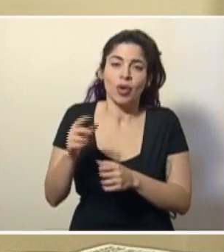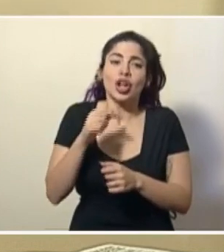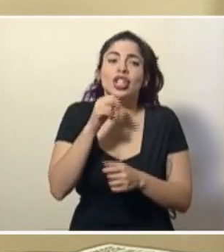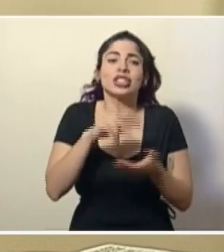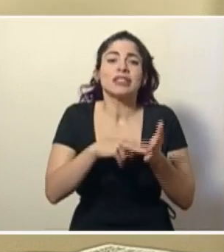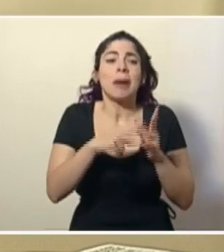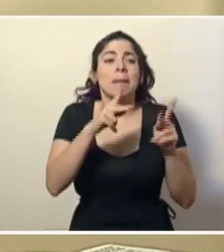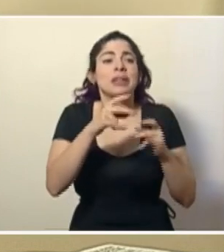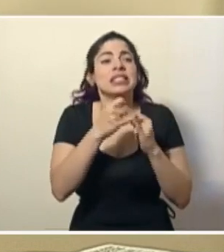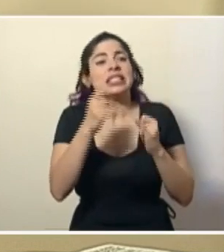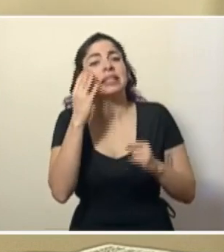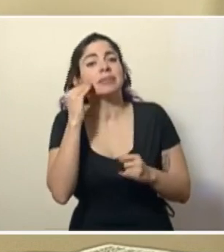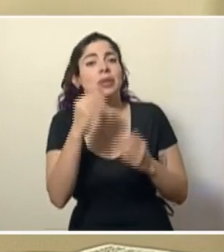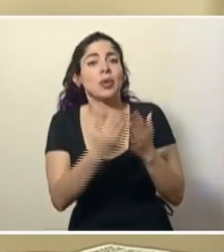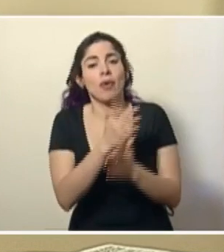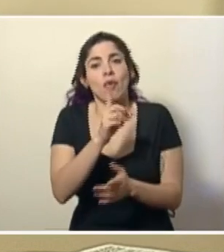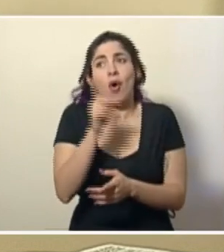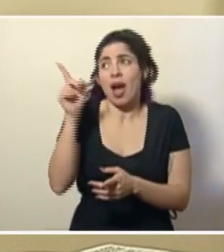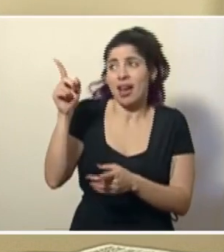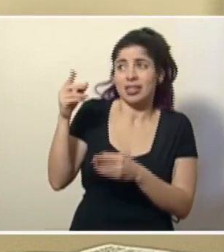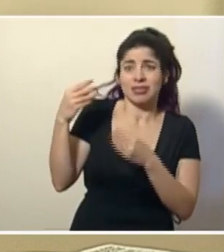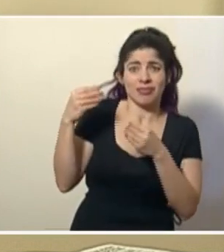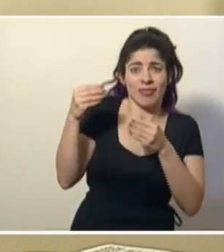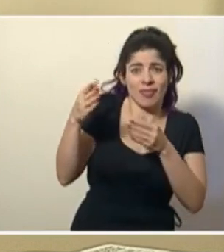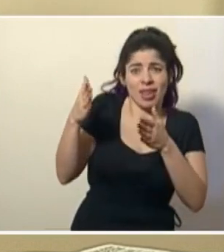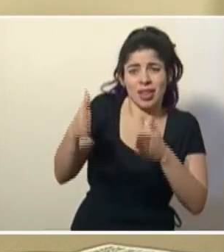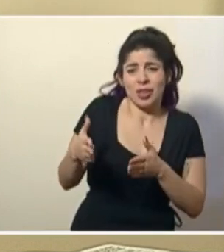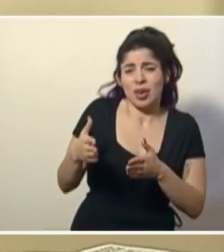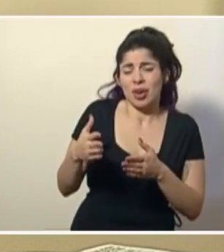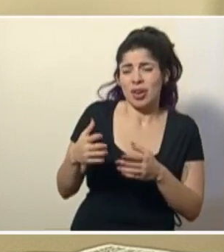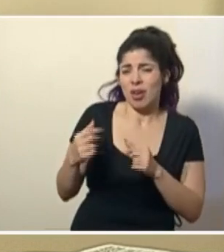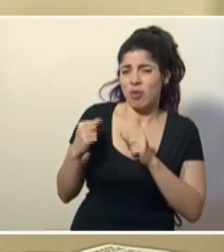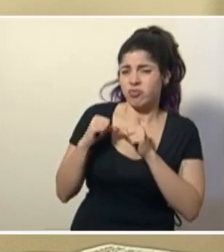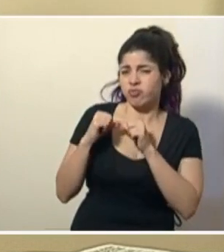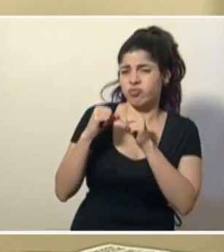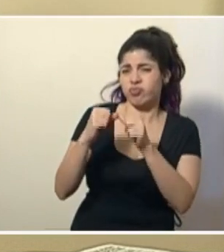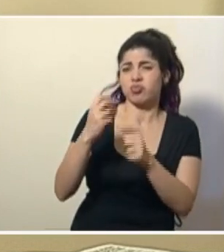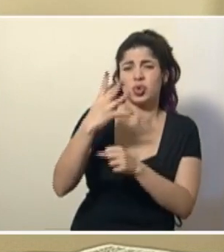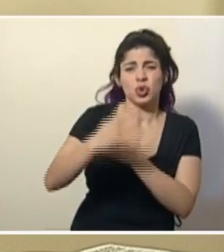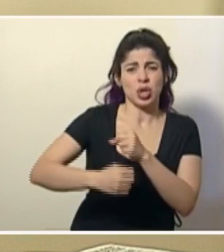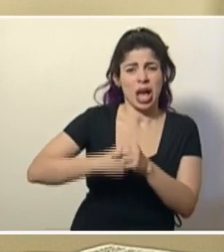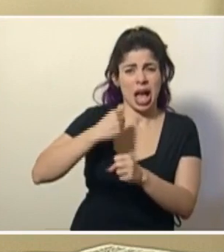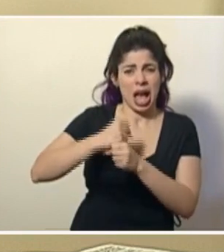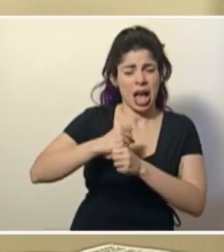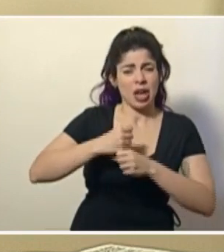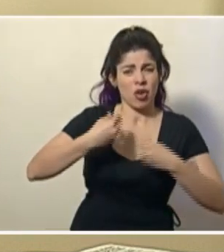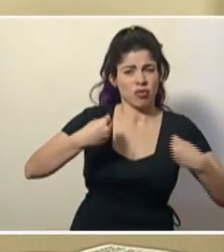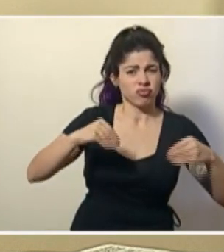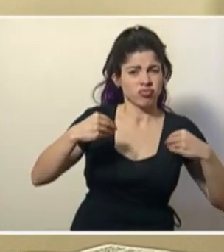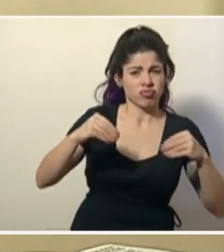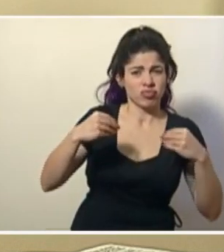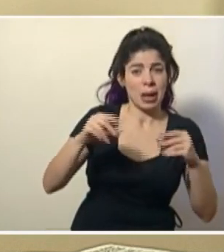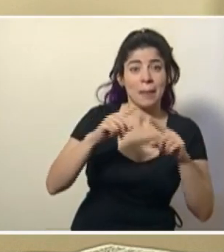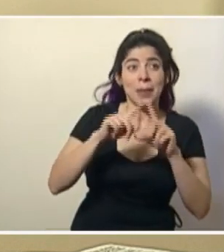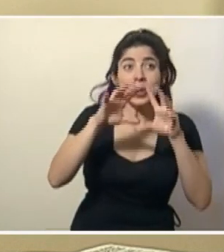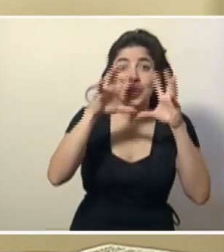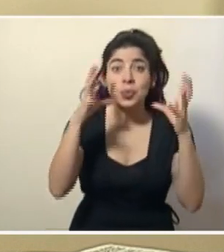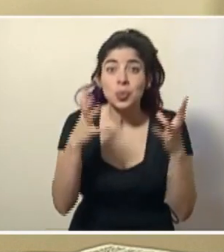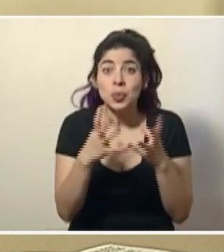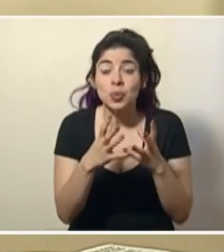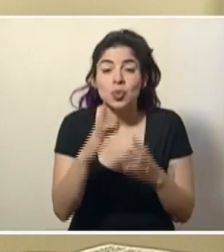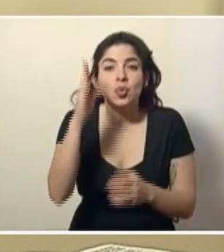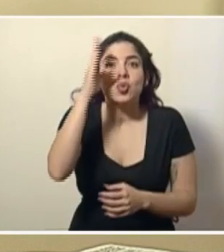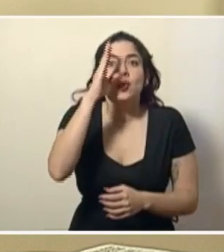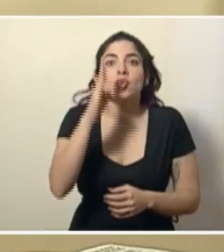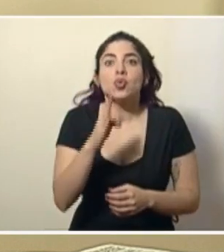oferentes inexpertos o nuevos. Son oferentes muy establecidos en el mercado, pero el mundo entero